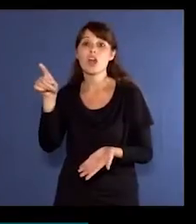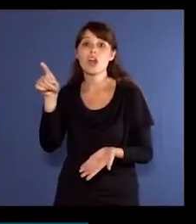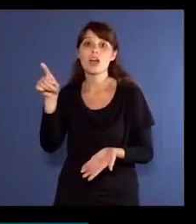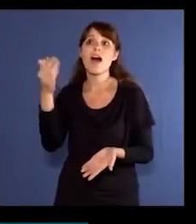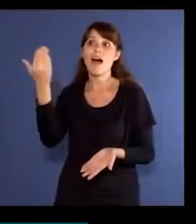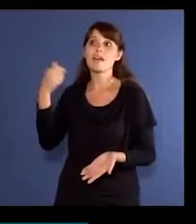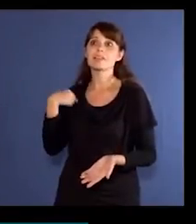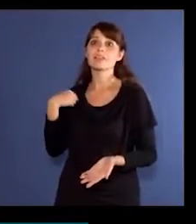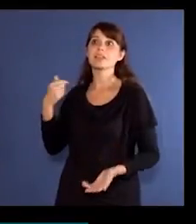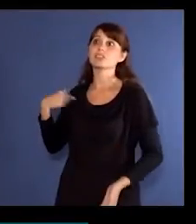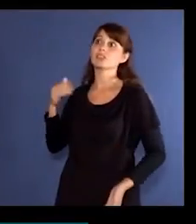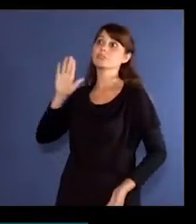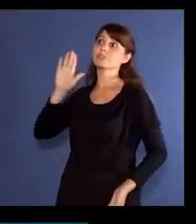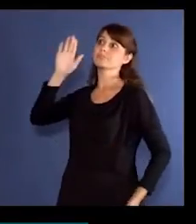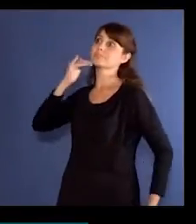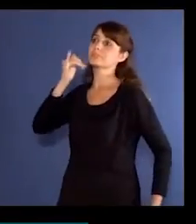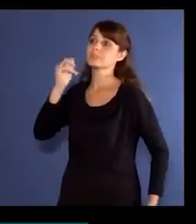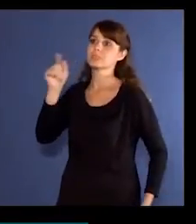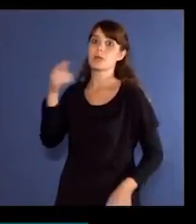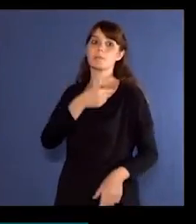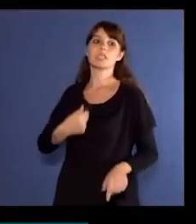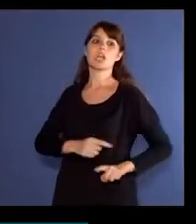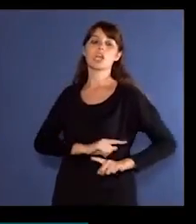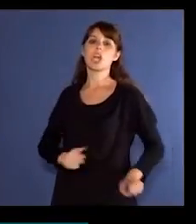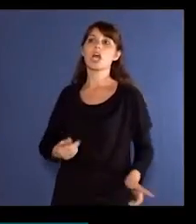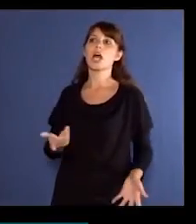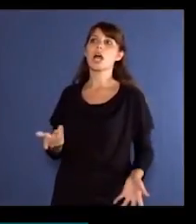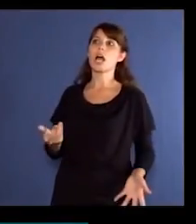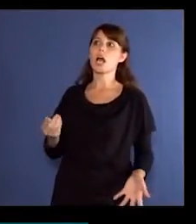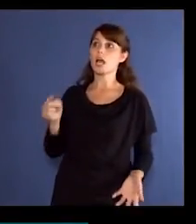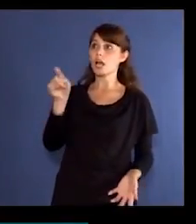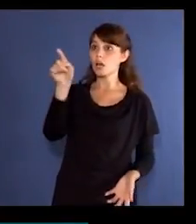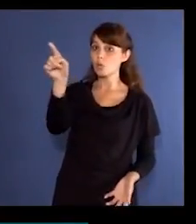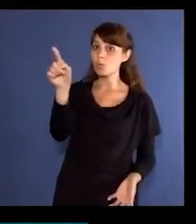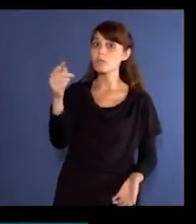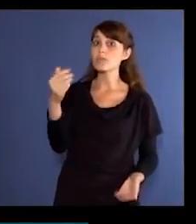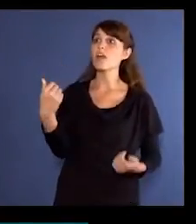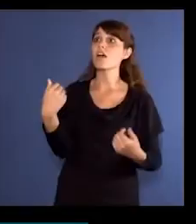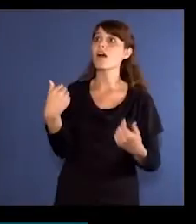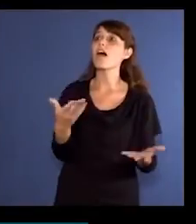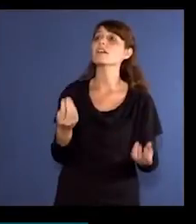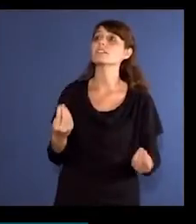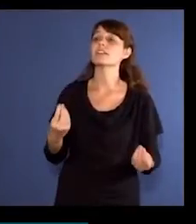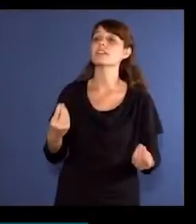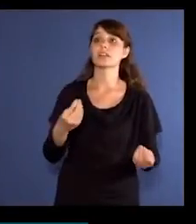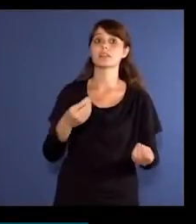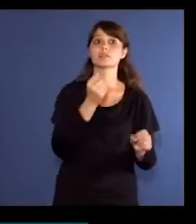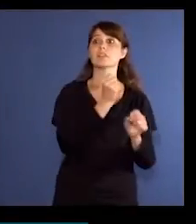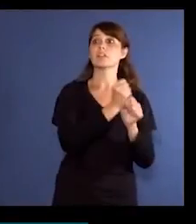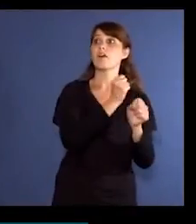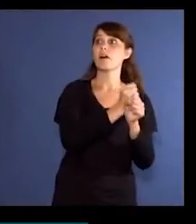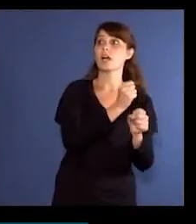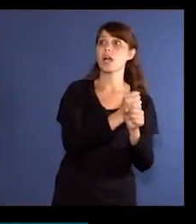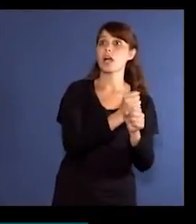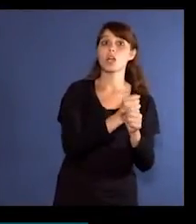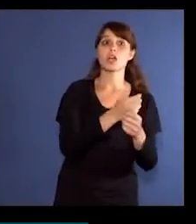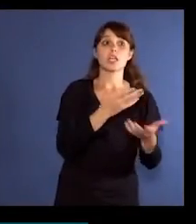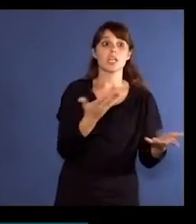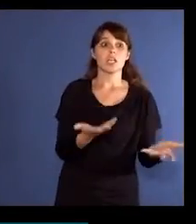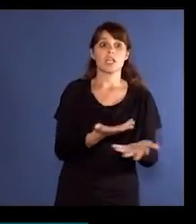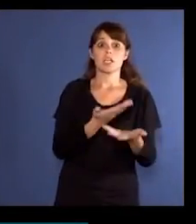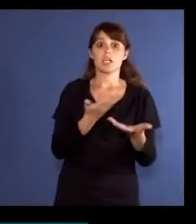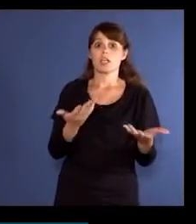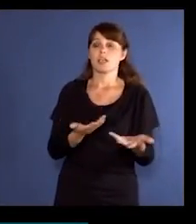dio la palabra. Cuando usted provoca contra los trabajadores docentes de la provincia, que como no agarran un 15%